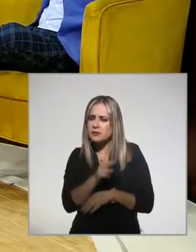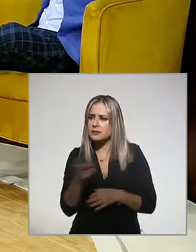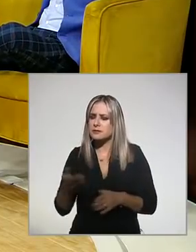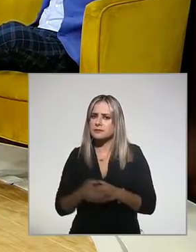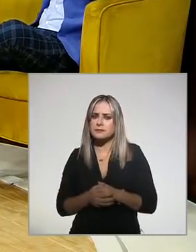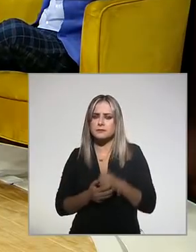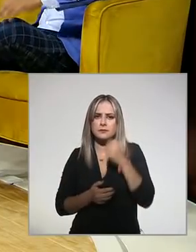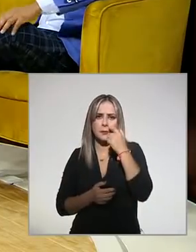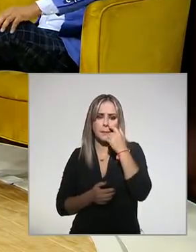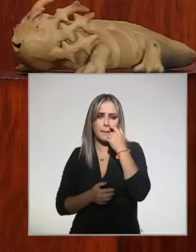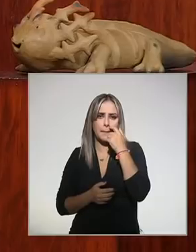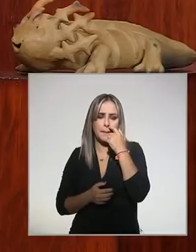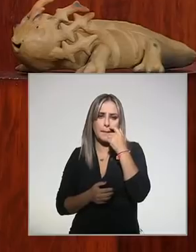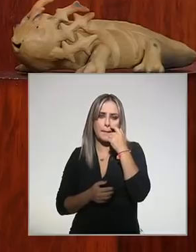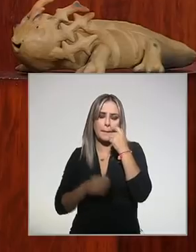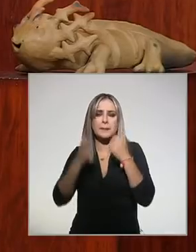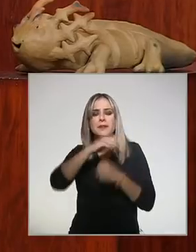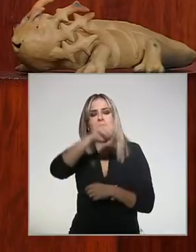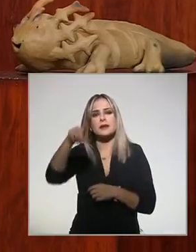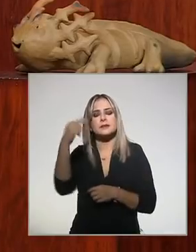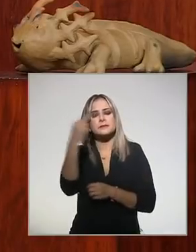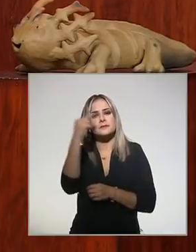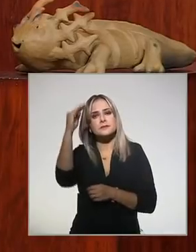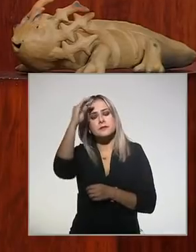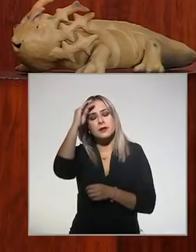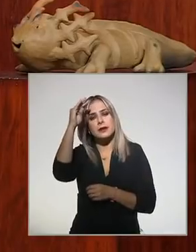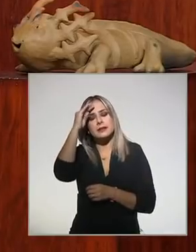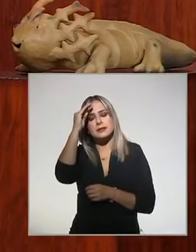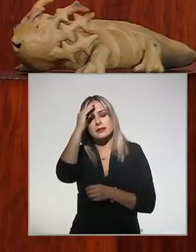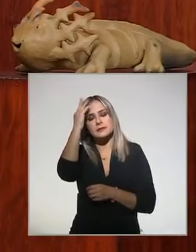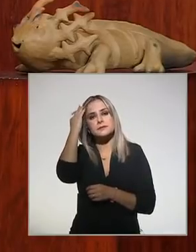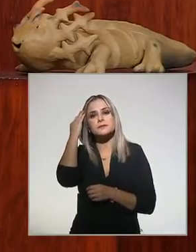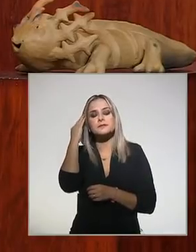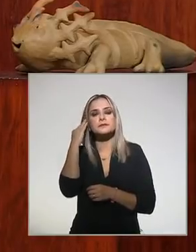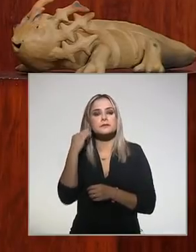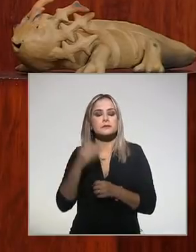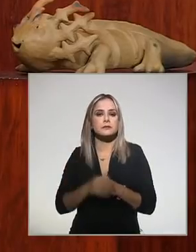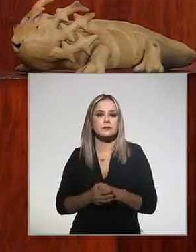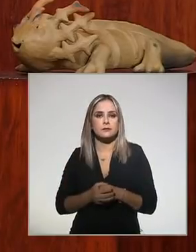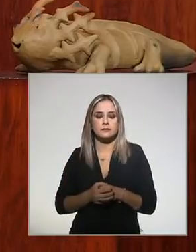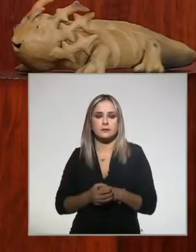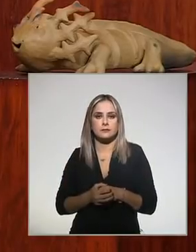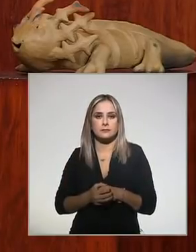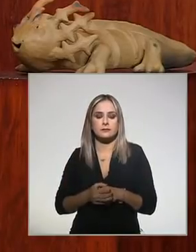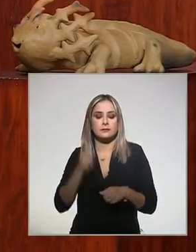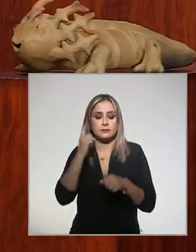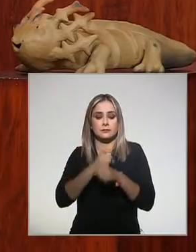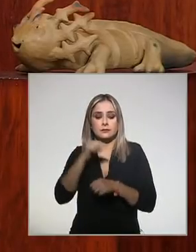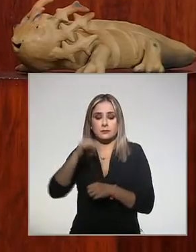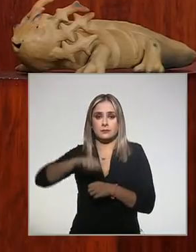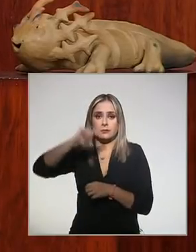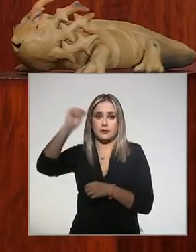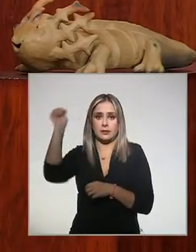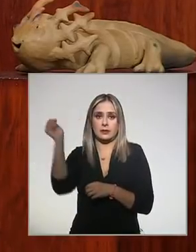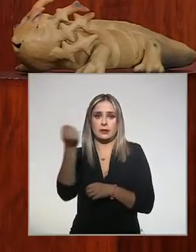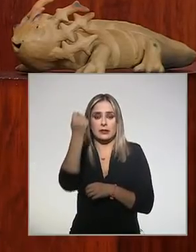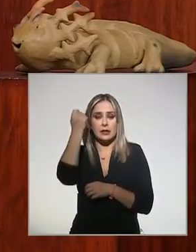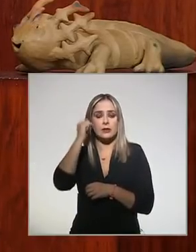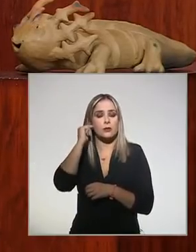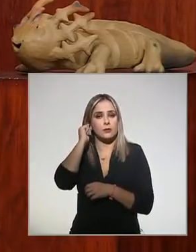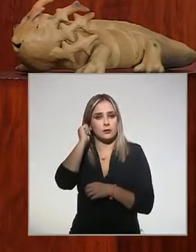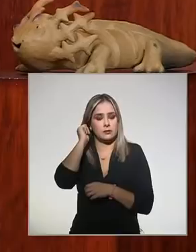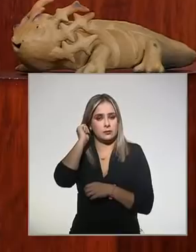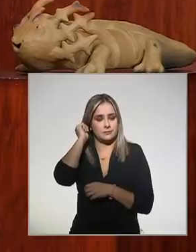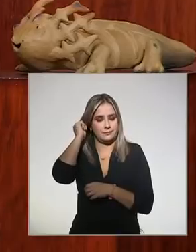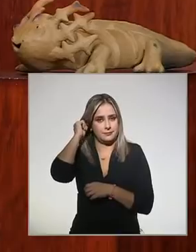acá la verdadera reflexión tiene que ser, primero que nada, en considerar que las tecnologías para qué nos sirven, ¿no? O sea,